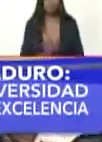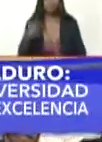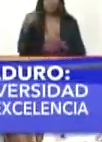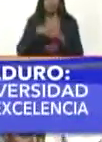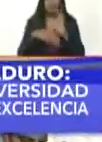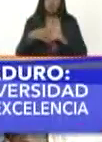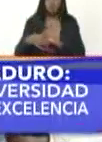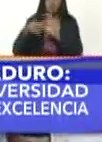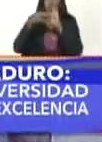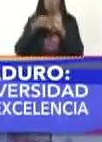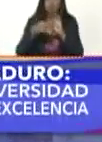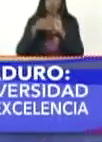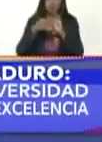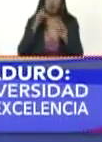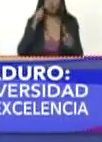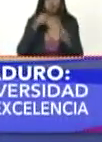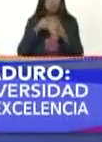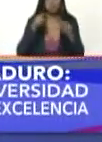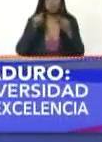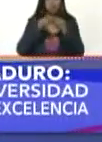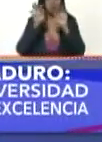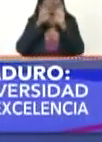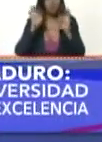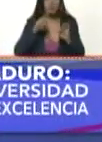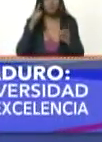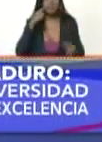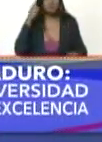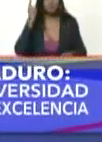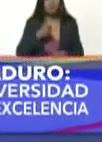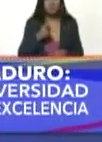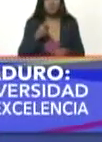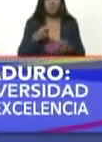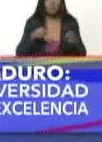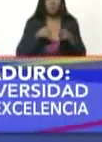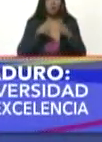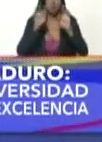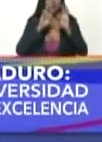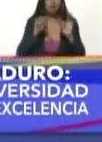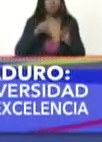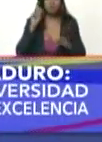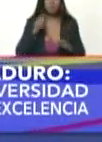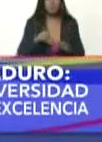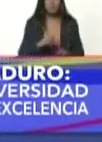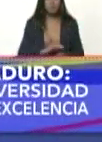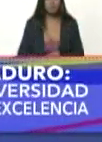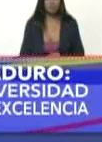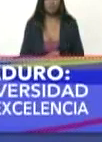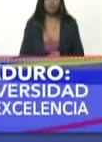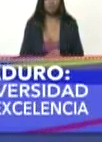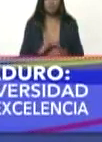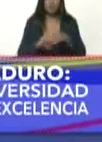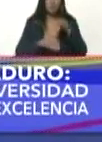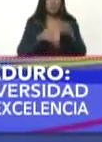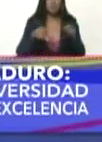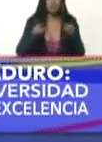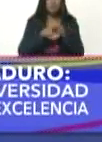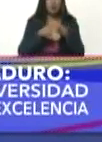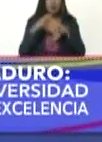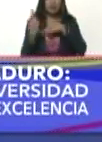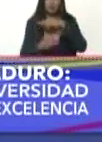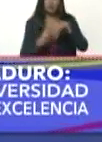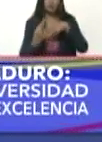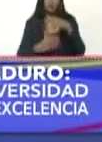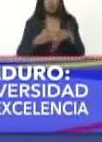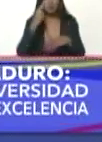profundamente unidos e imbricados, deben ser los artífices de los pasos de la revolución